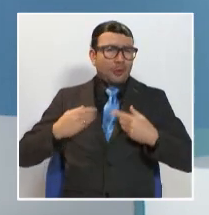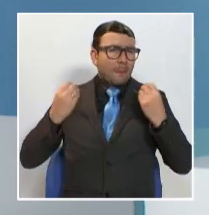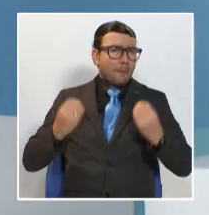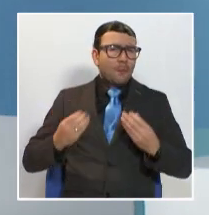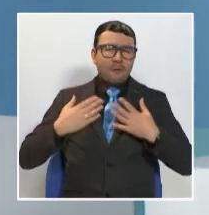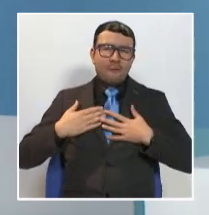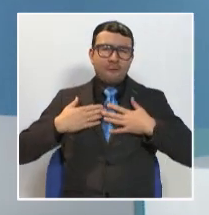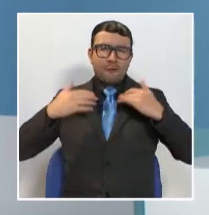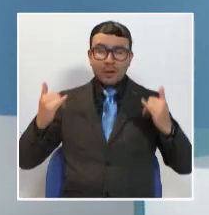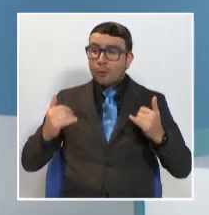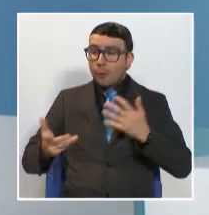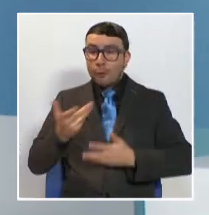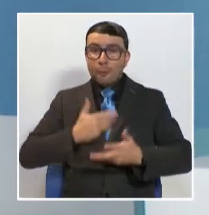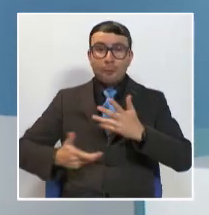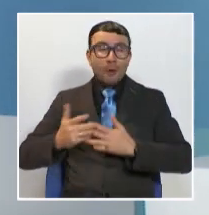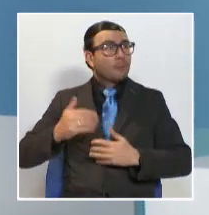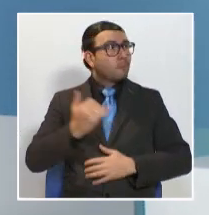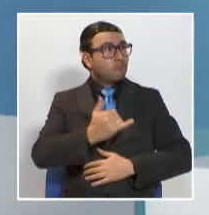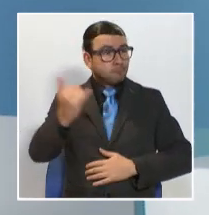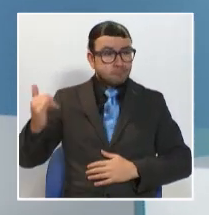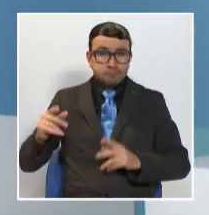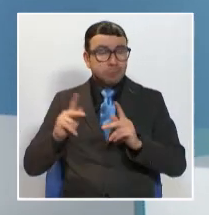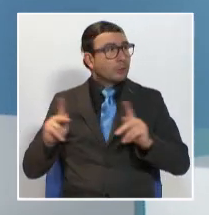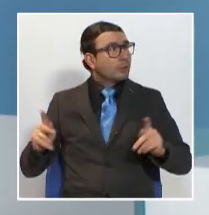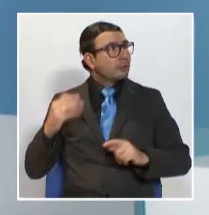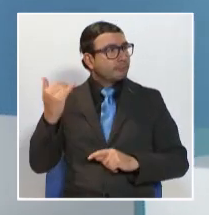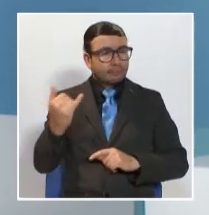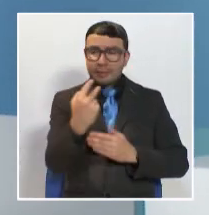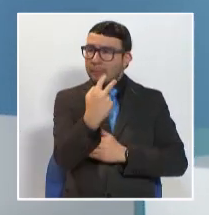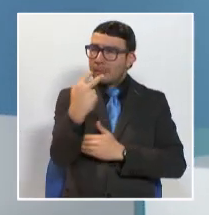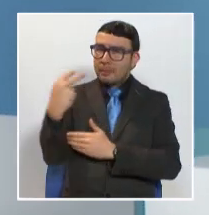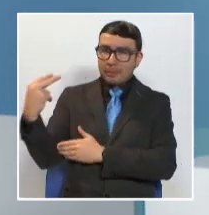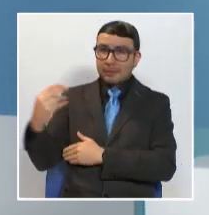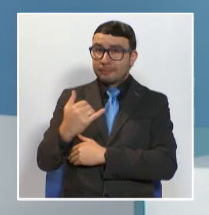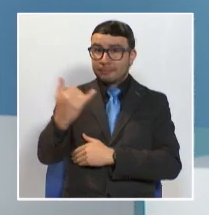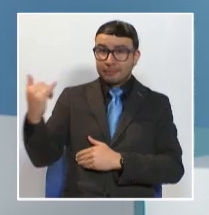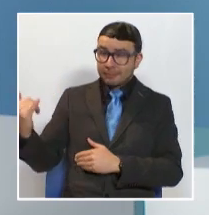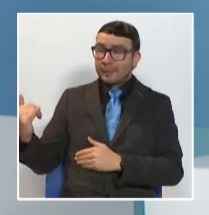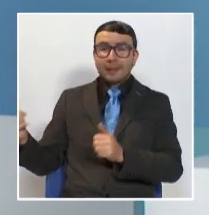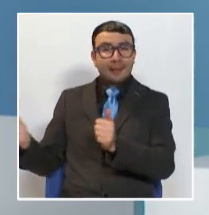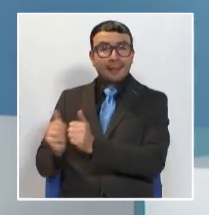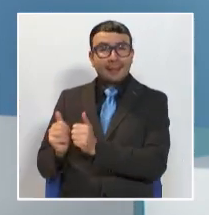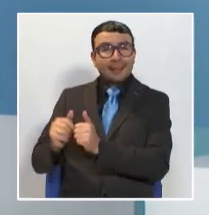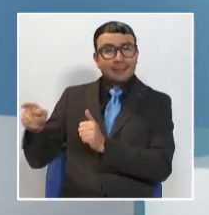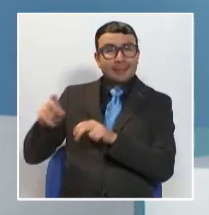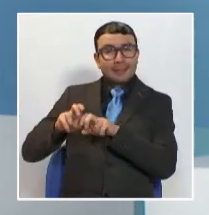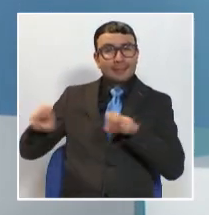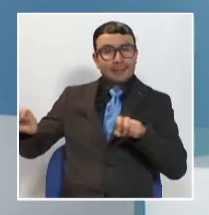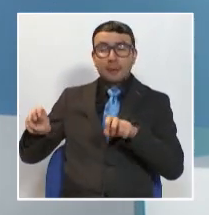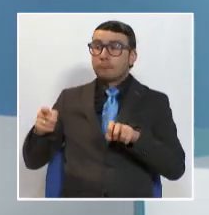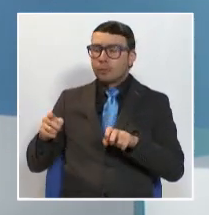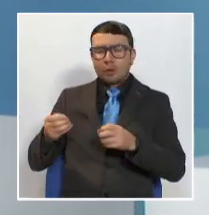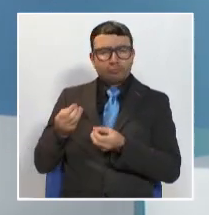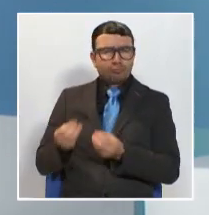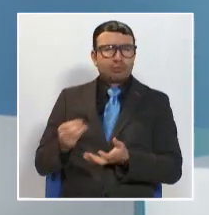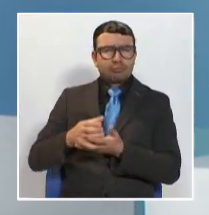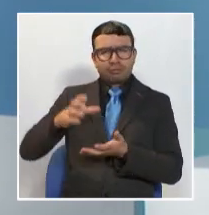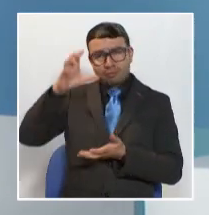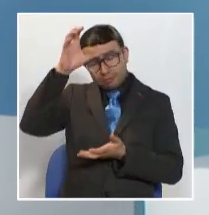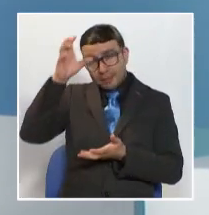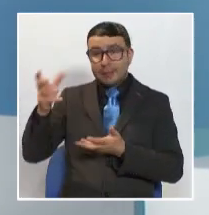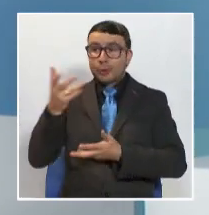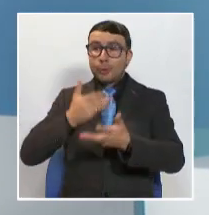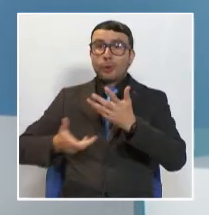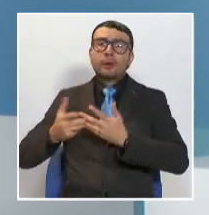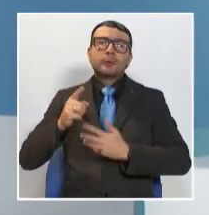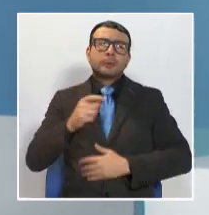felicidad compartir el set con todas las personas con las que los estamos compartiendo hoy, porque va a haber mucho conocimiento para ustedes. Por favor,